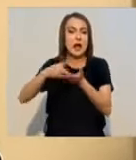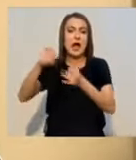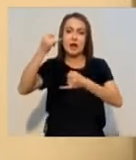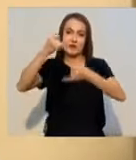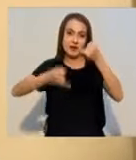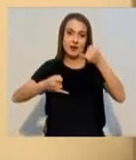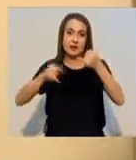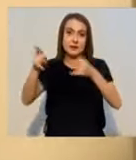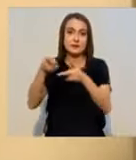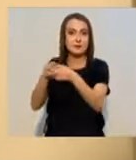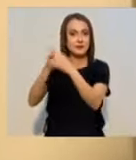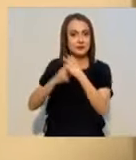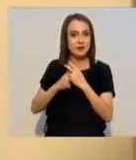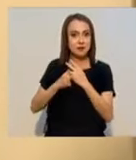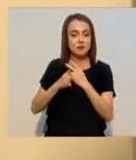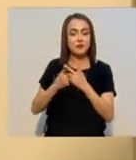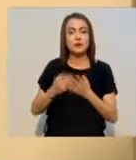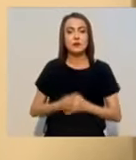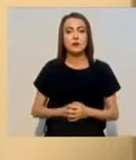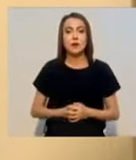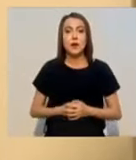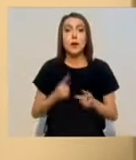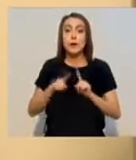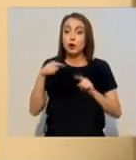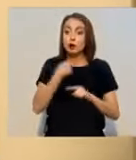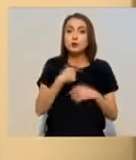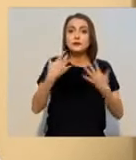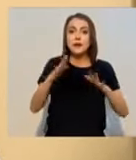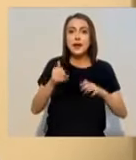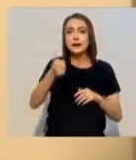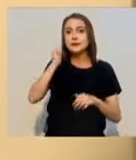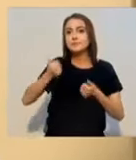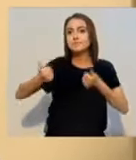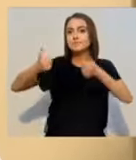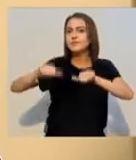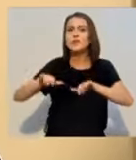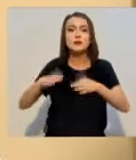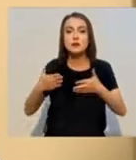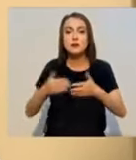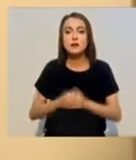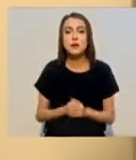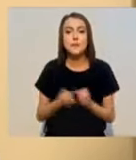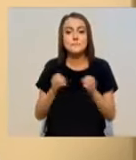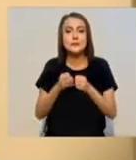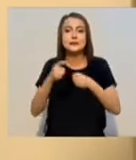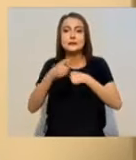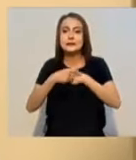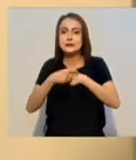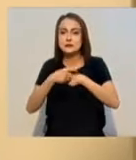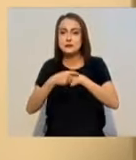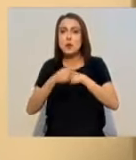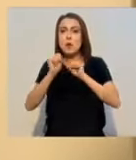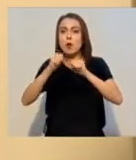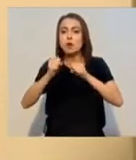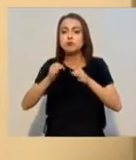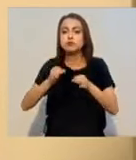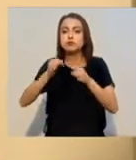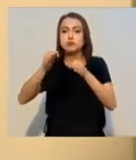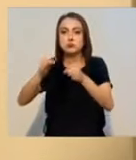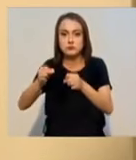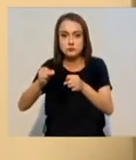final de ese préstamo. Lo que acordamos ayer fue ampliar la posibilidad de